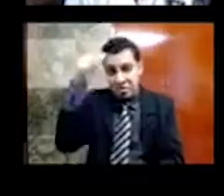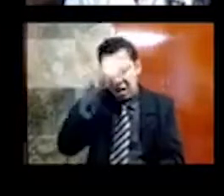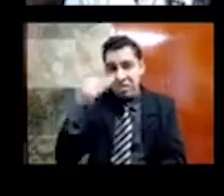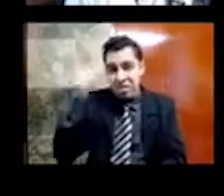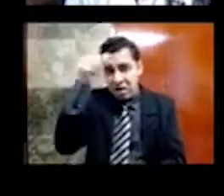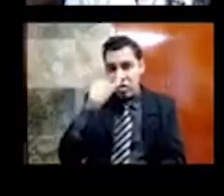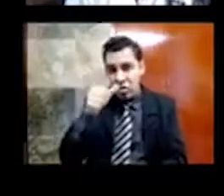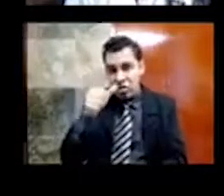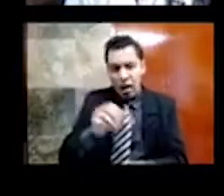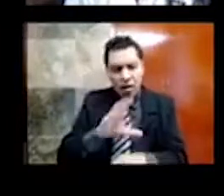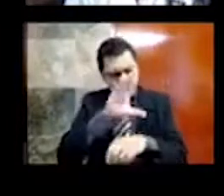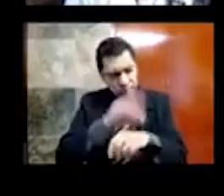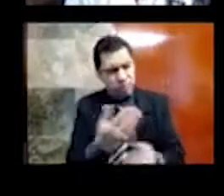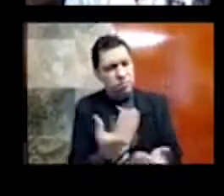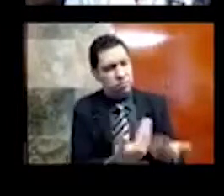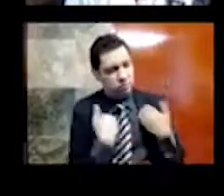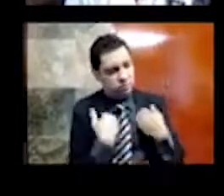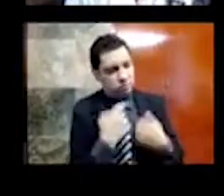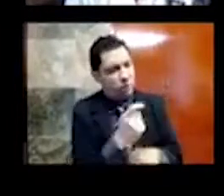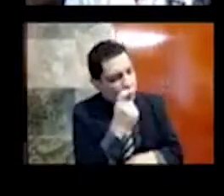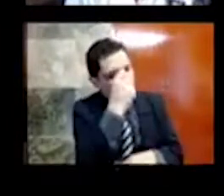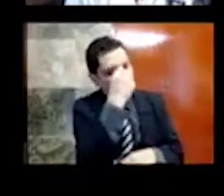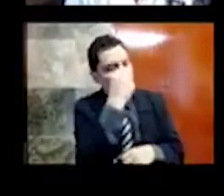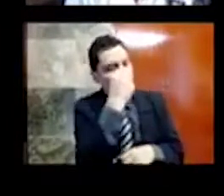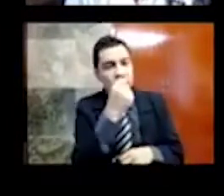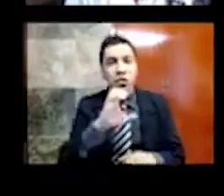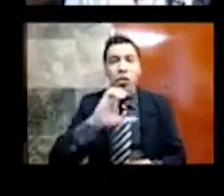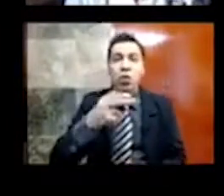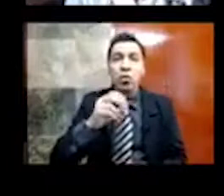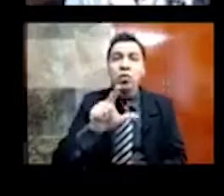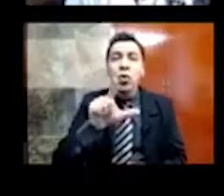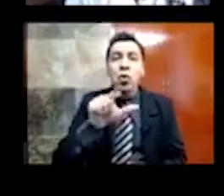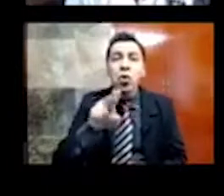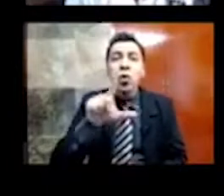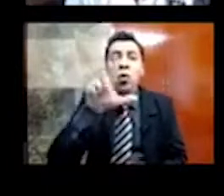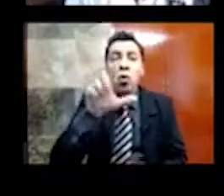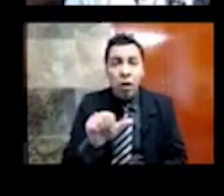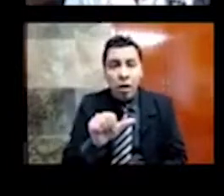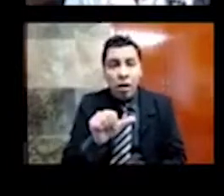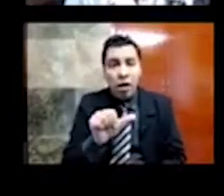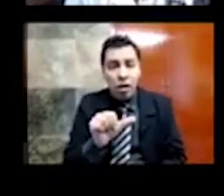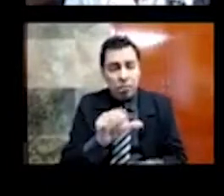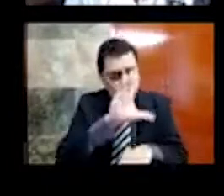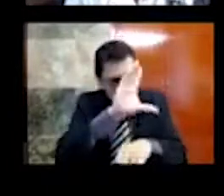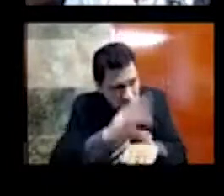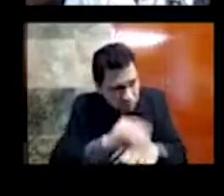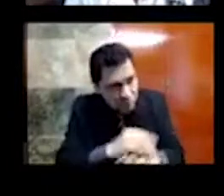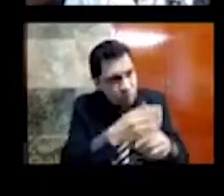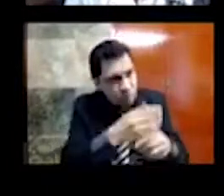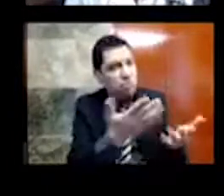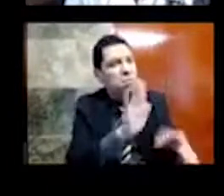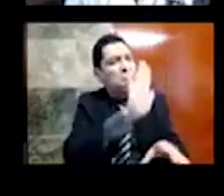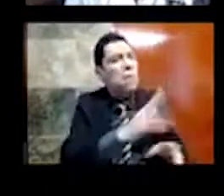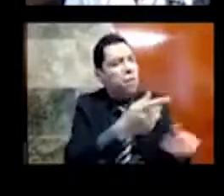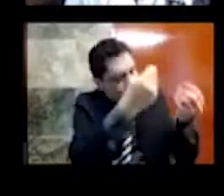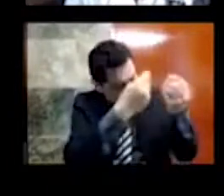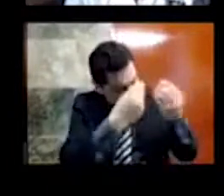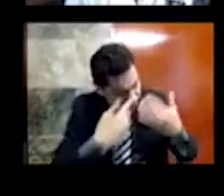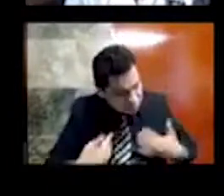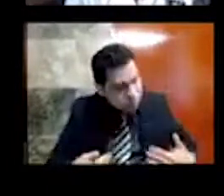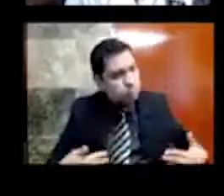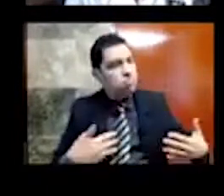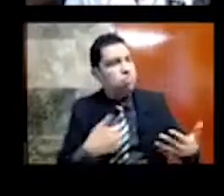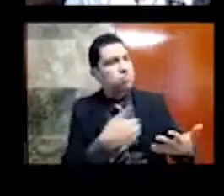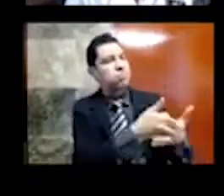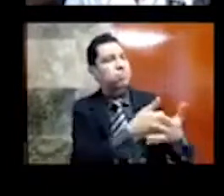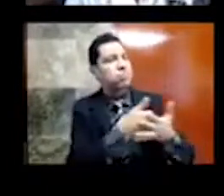de importante era la ciudad de Cholula. Si no venían a legitimar el poder, no se les reconocía en sus propios